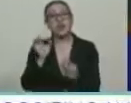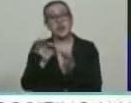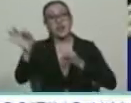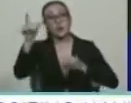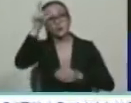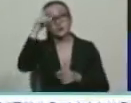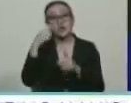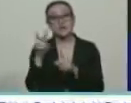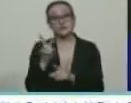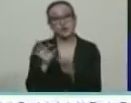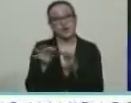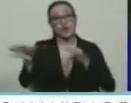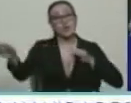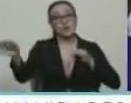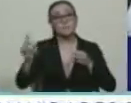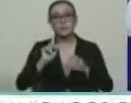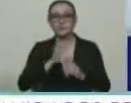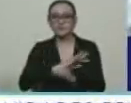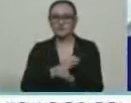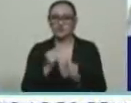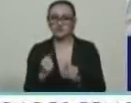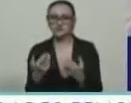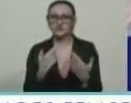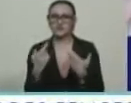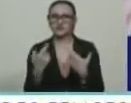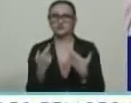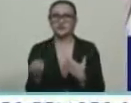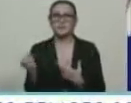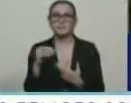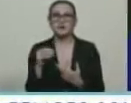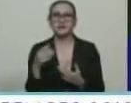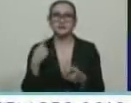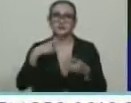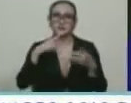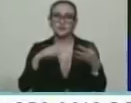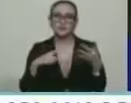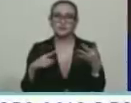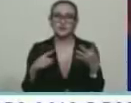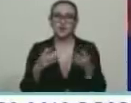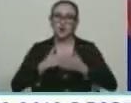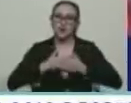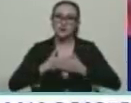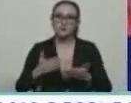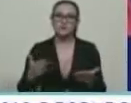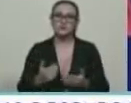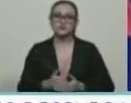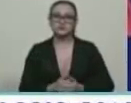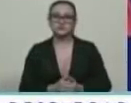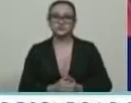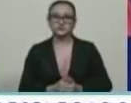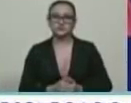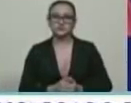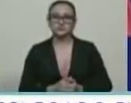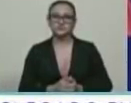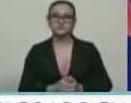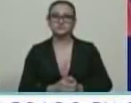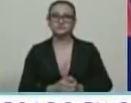pero tenemos que fortalecer nuestras relaciones y diversificar nuestra colaboración, y de esta manera